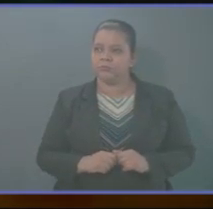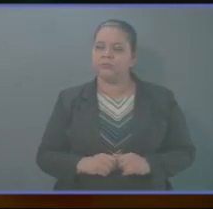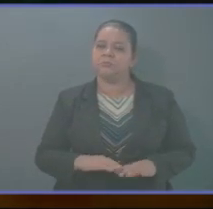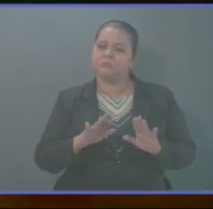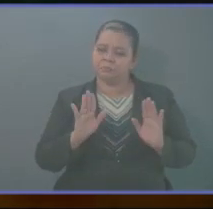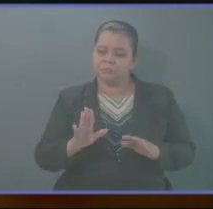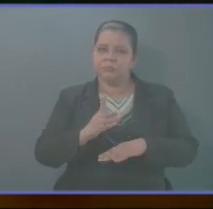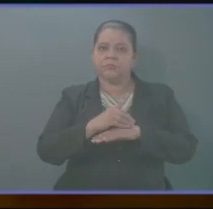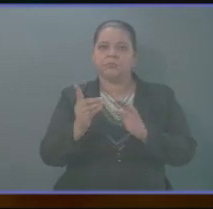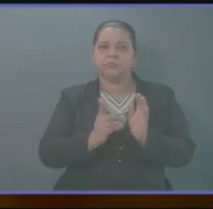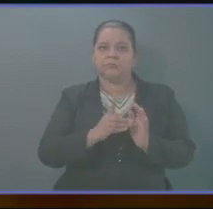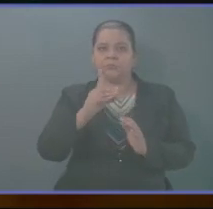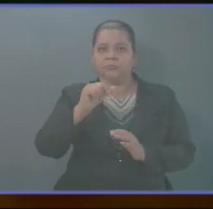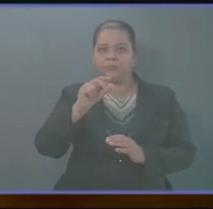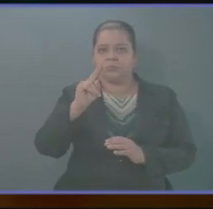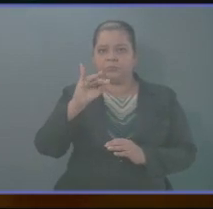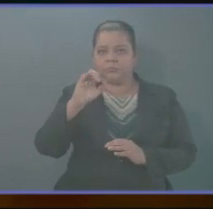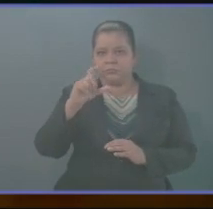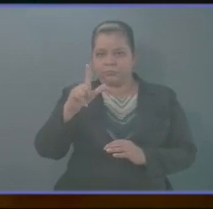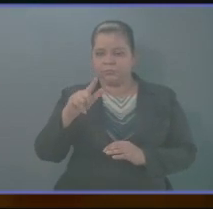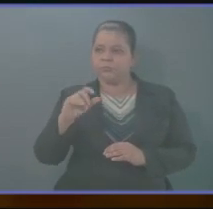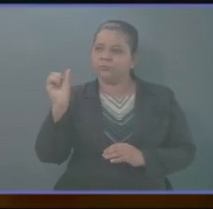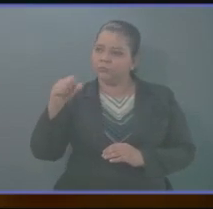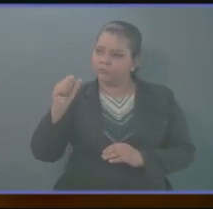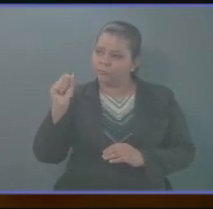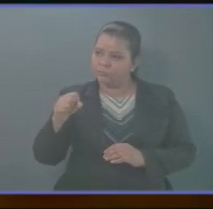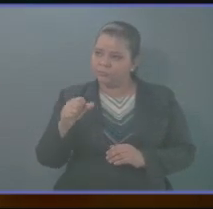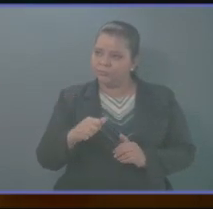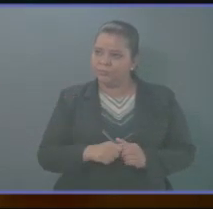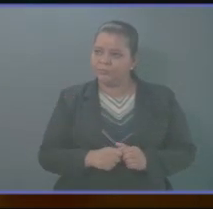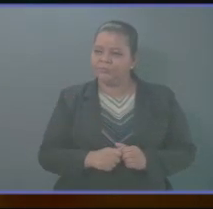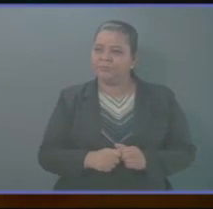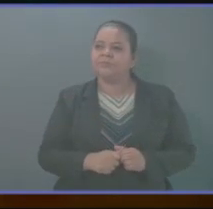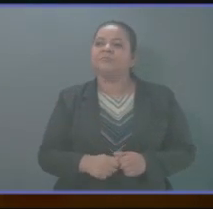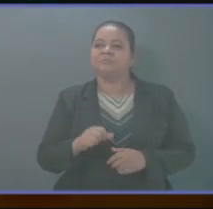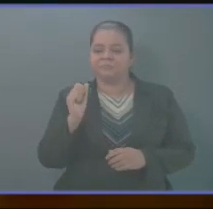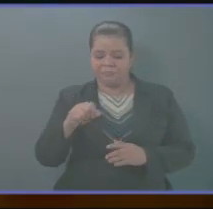Daniel Reyes, perdón. Ahora hemos estado